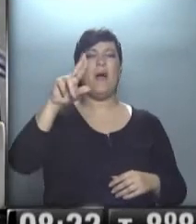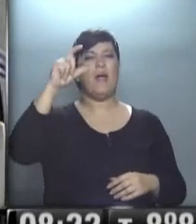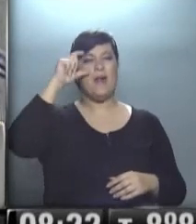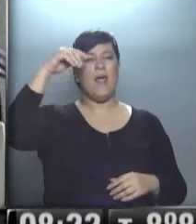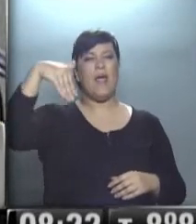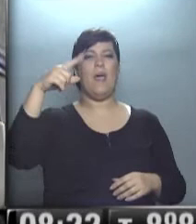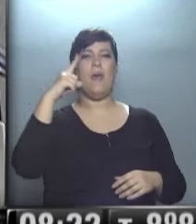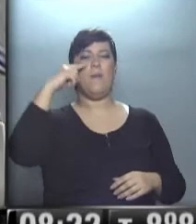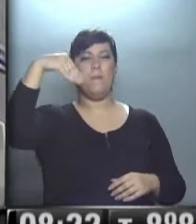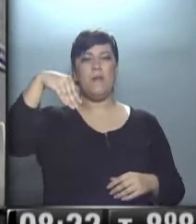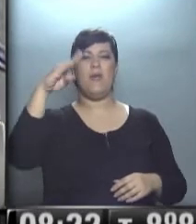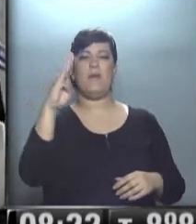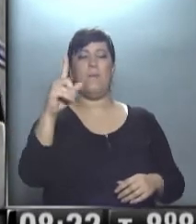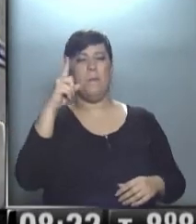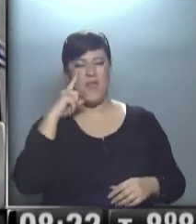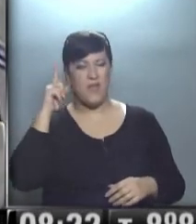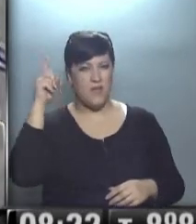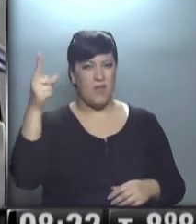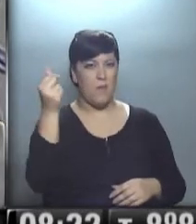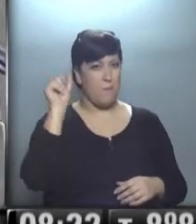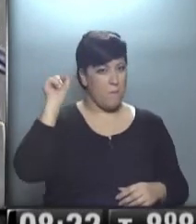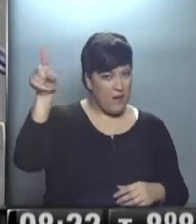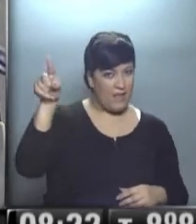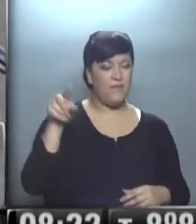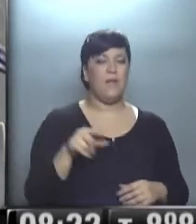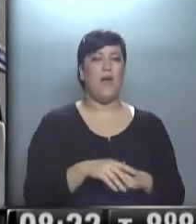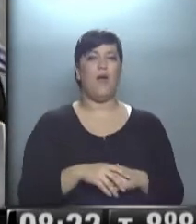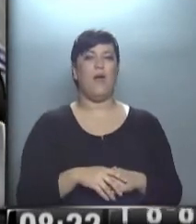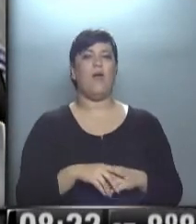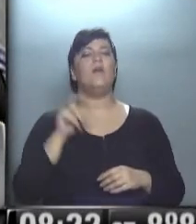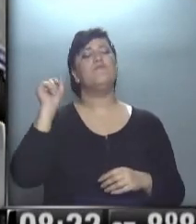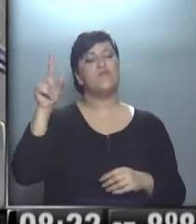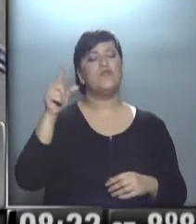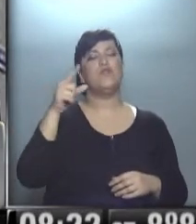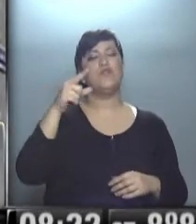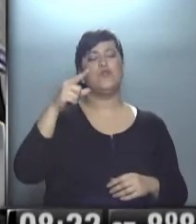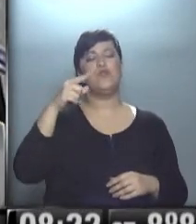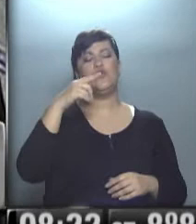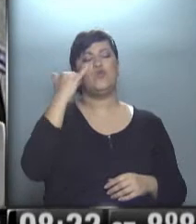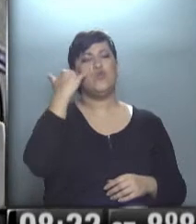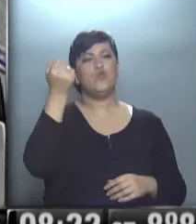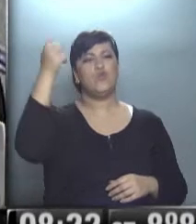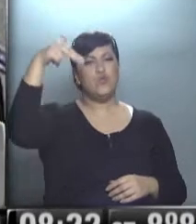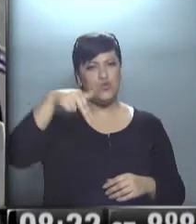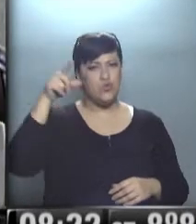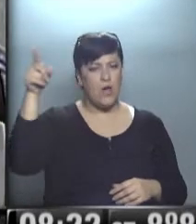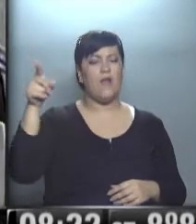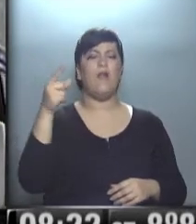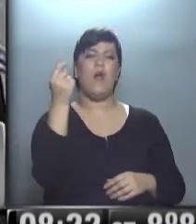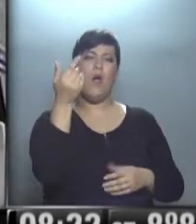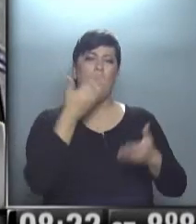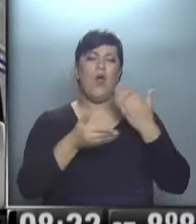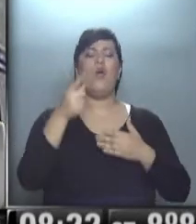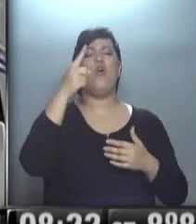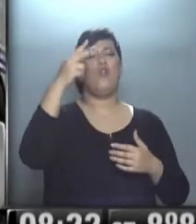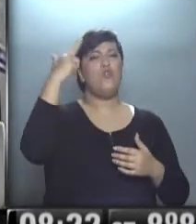tipo de cambio que expresa una canasta de monedas su moneda de curso legal es el yuan y la operación de swap se hace por 90.000 millones